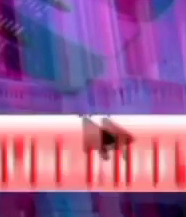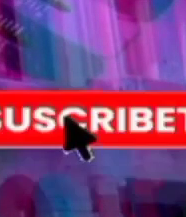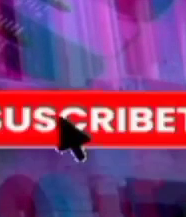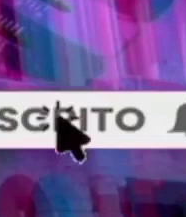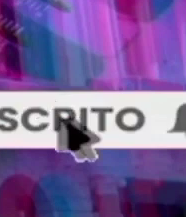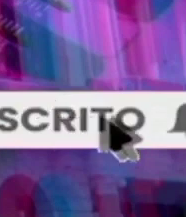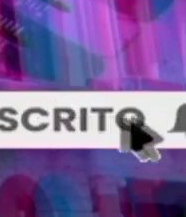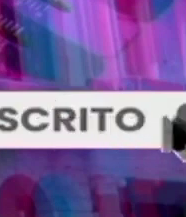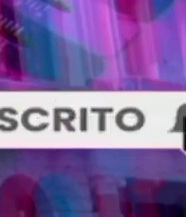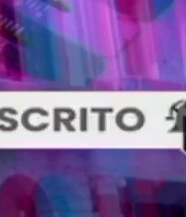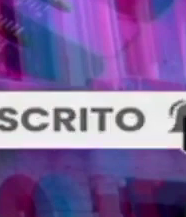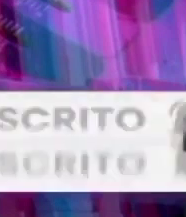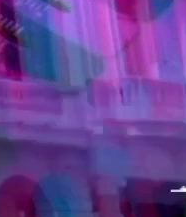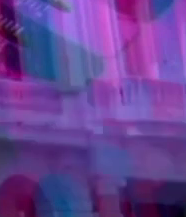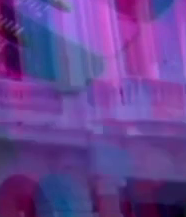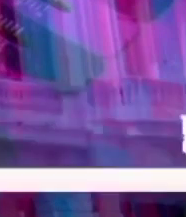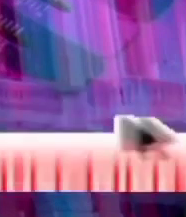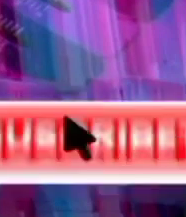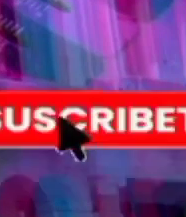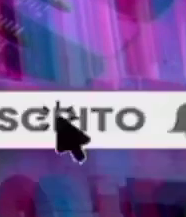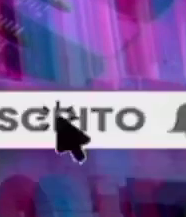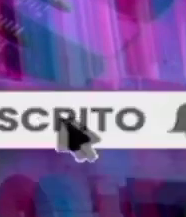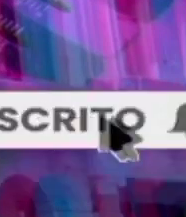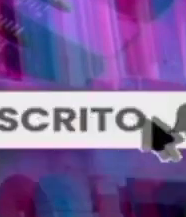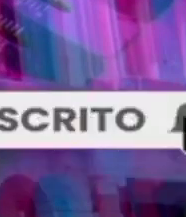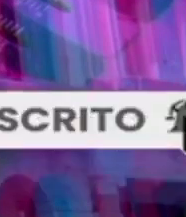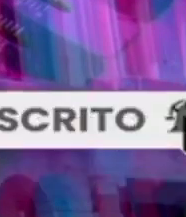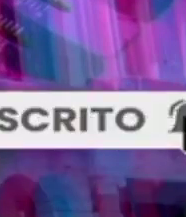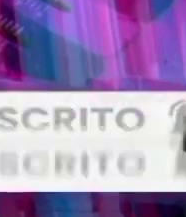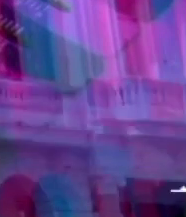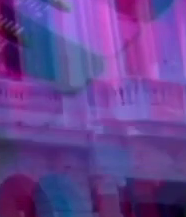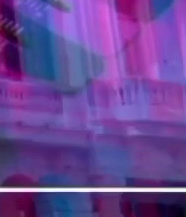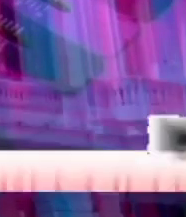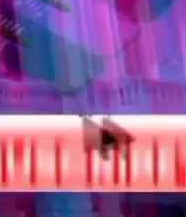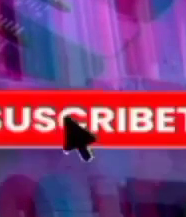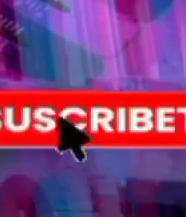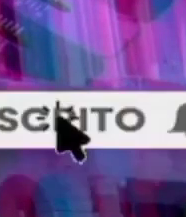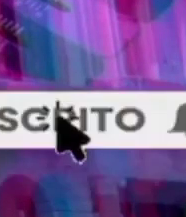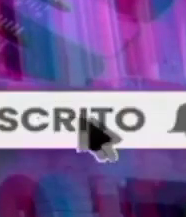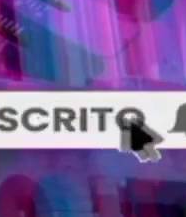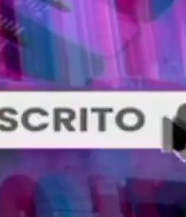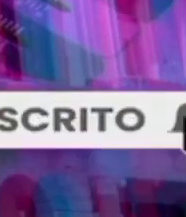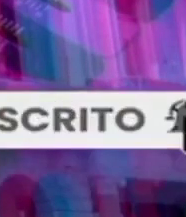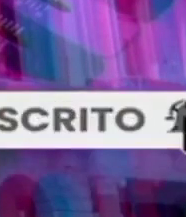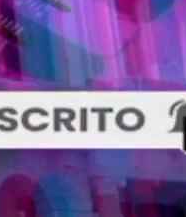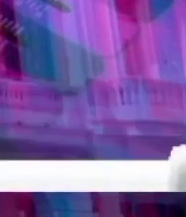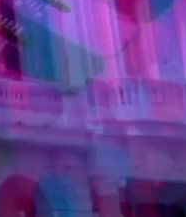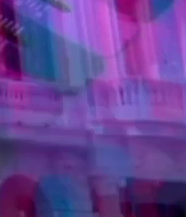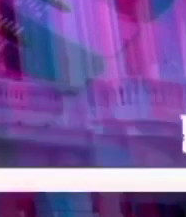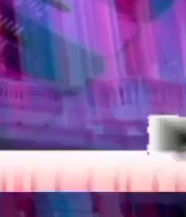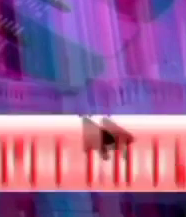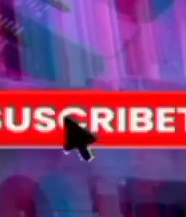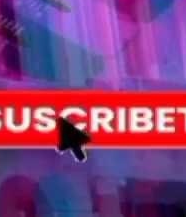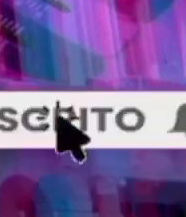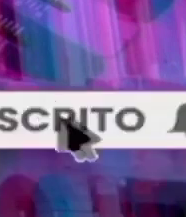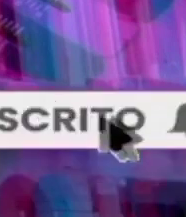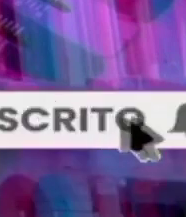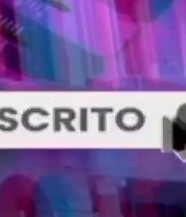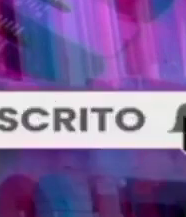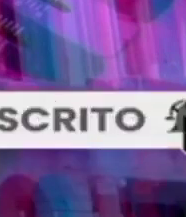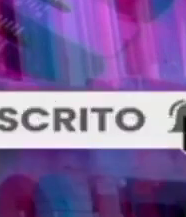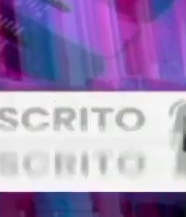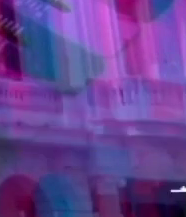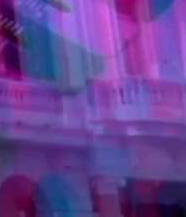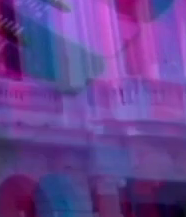súmate a nuestro canal en YouTube y si te gustan nuestros contenidos da like coméntanos tus ideas y comparte con tus